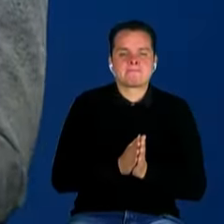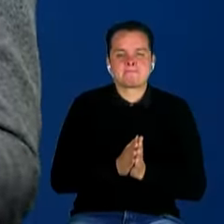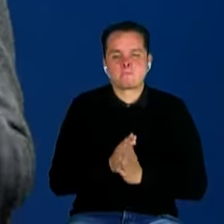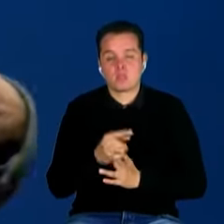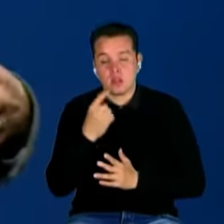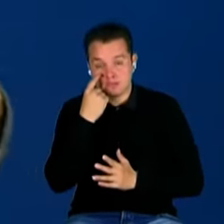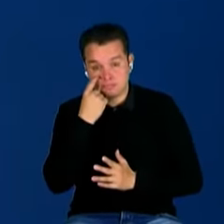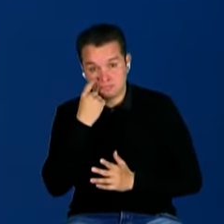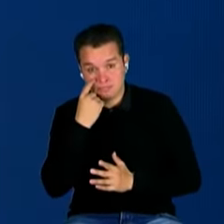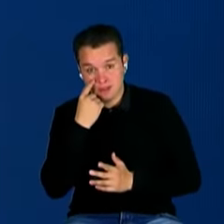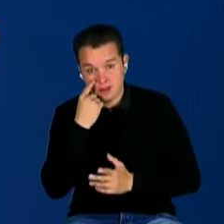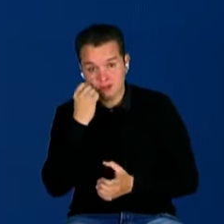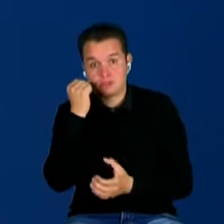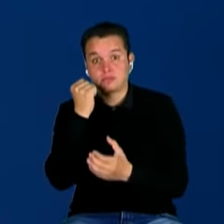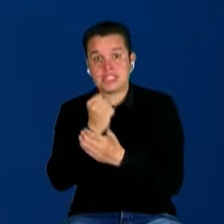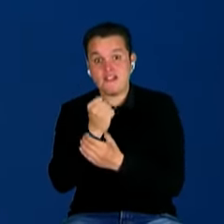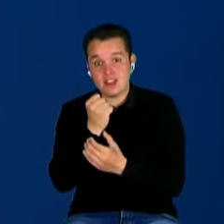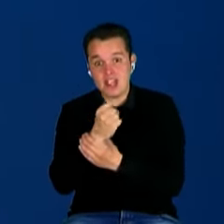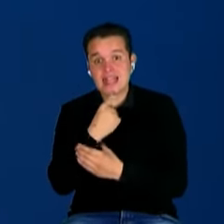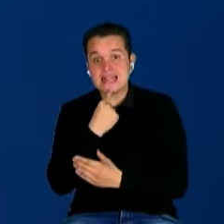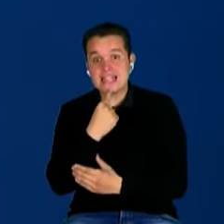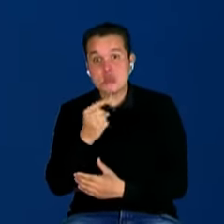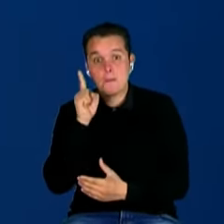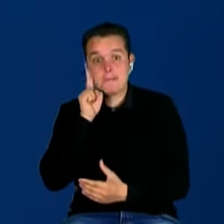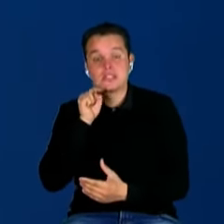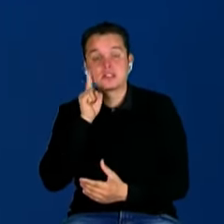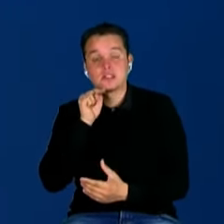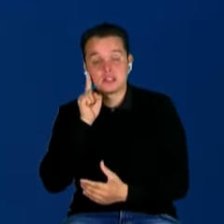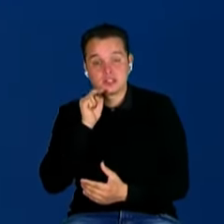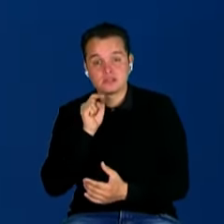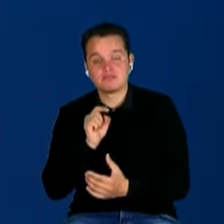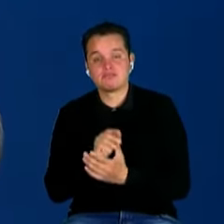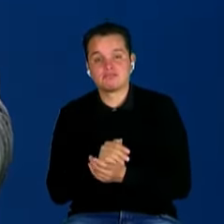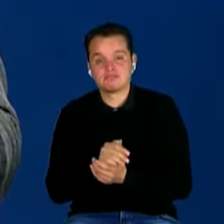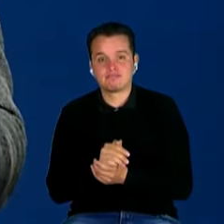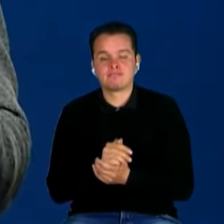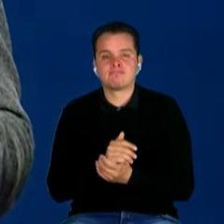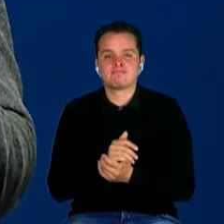Quiero que note esto: Abraham mintió, Abraham engañó,